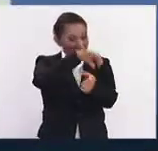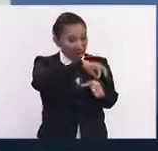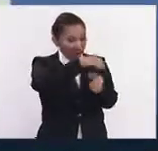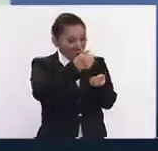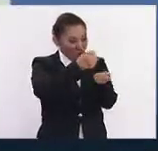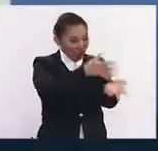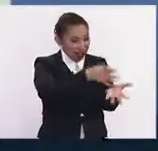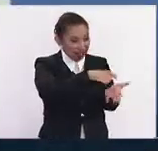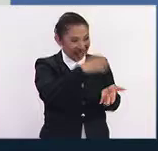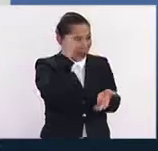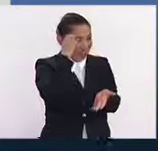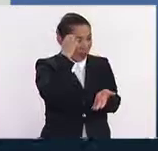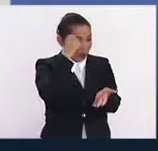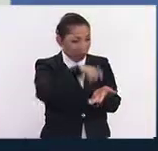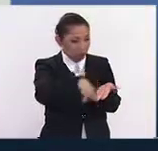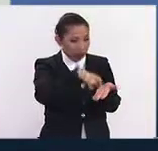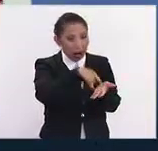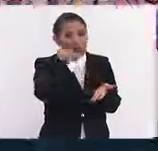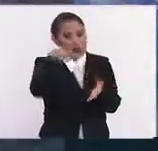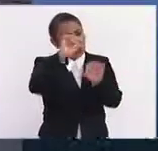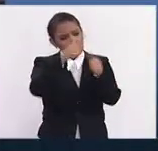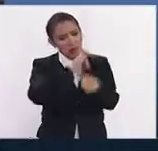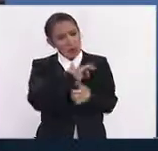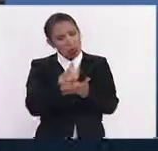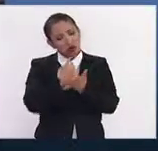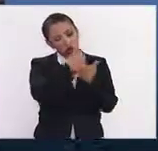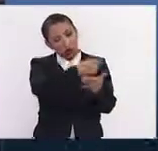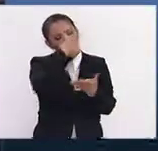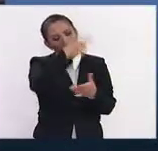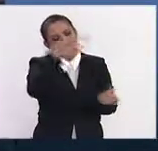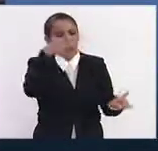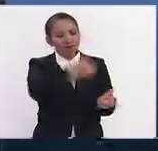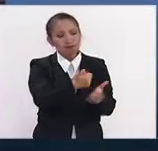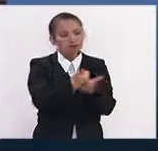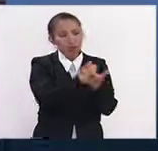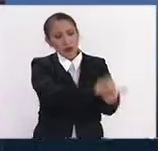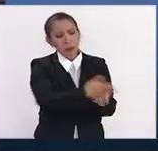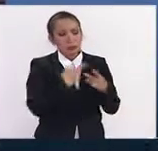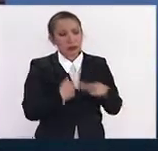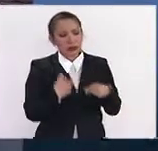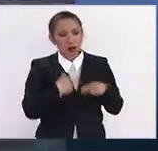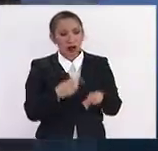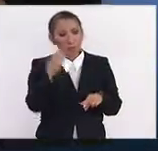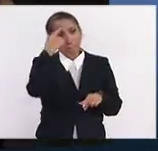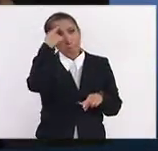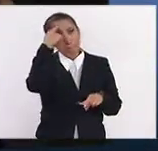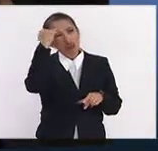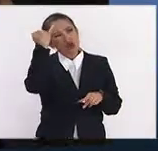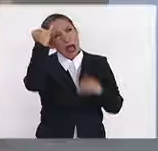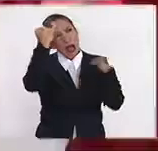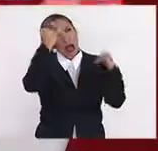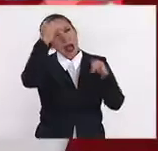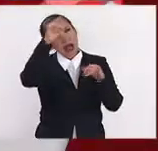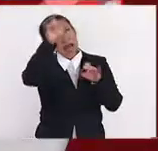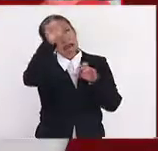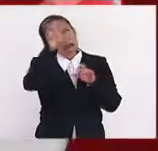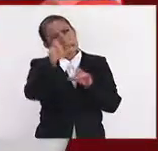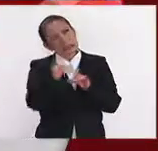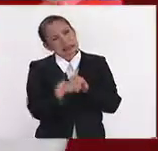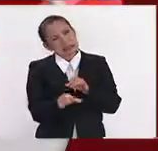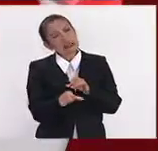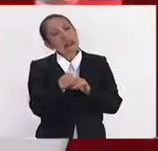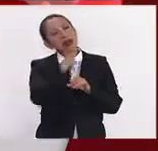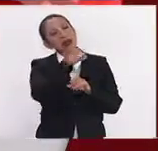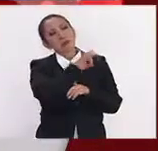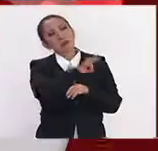el arte puede ser una gran herramienta para esos fines. Obviamente, pensar en una sola imagen